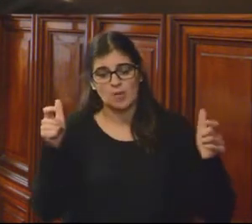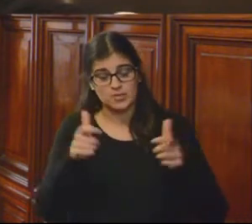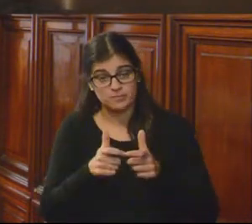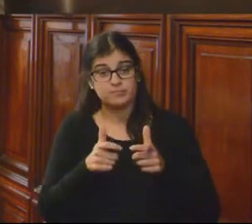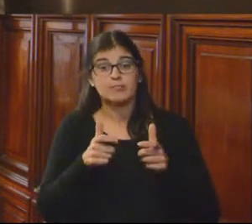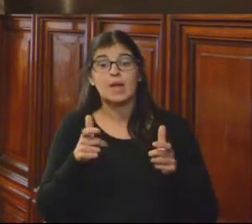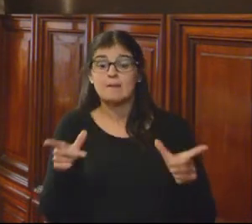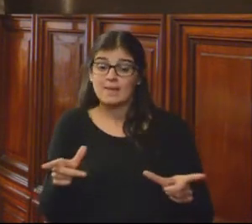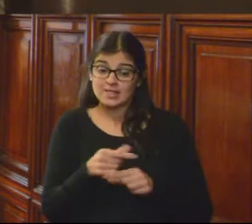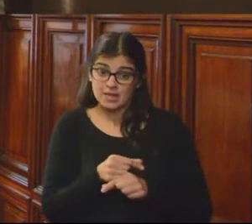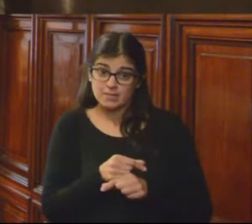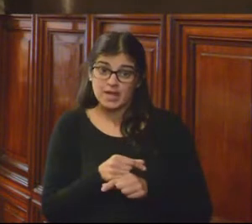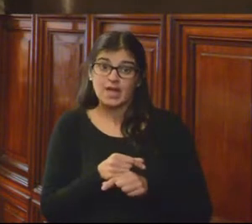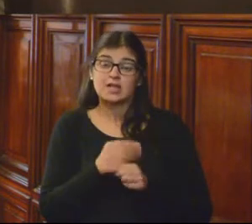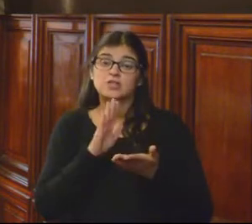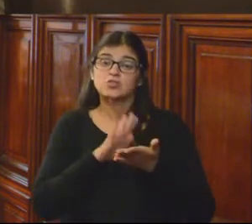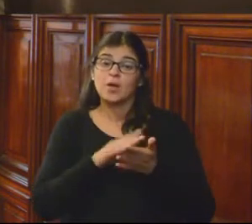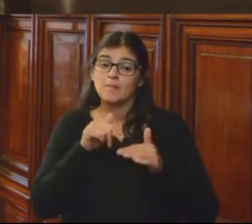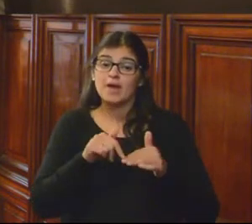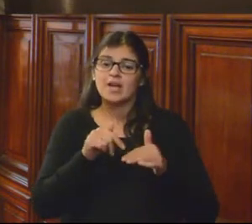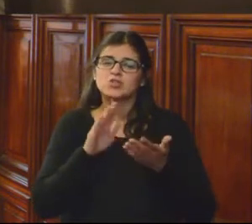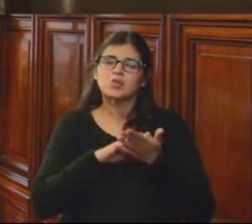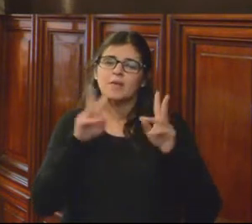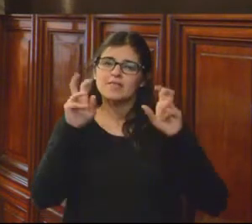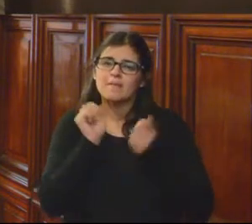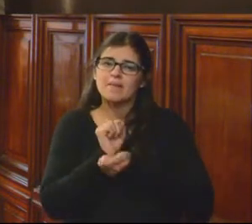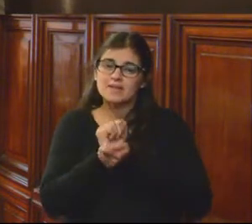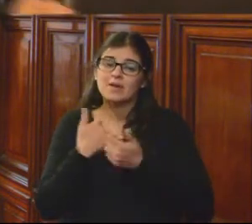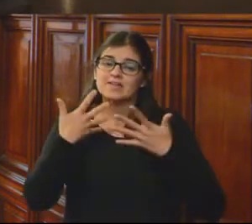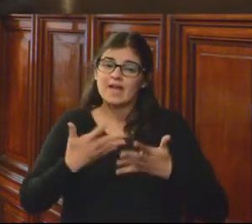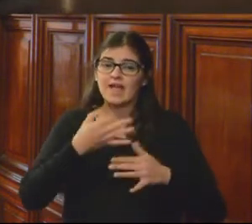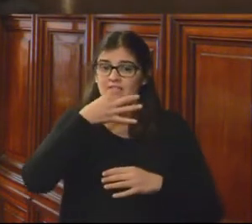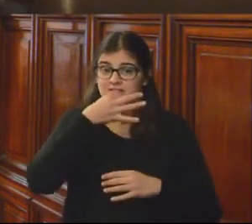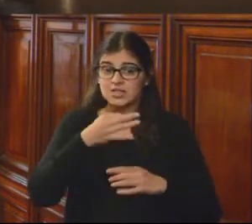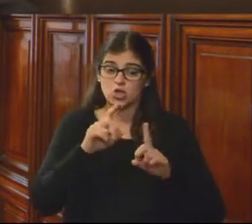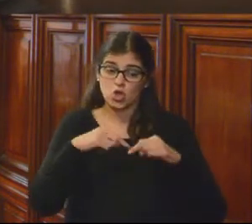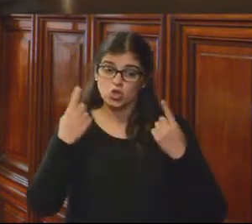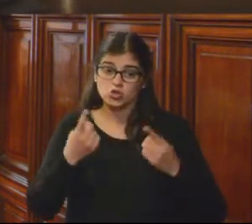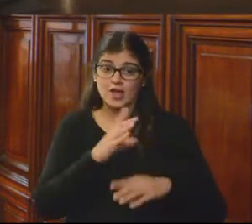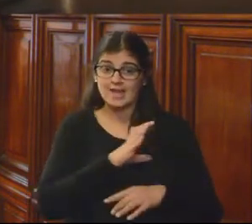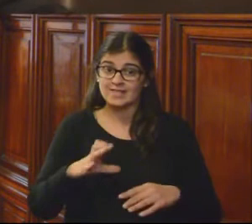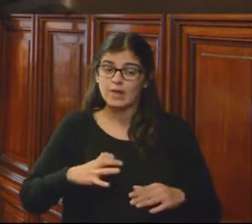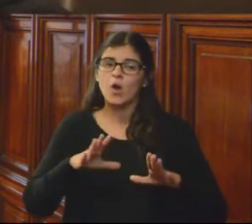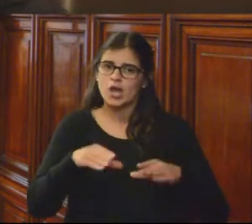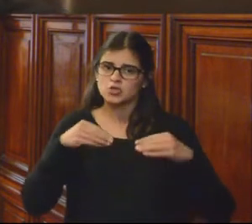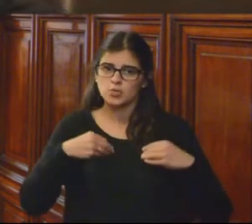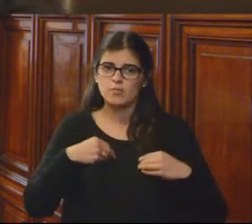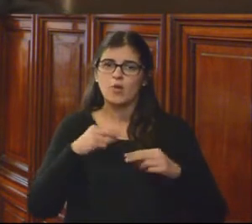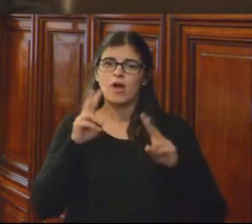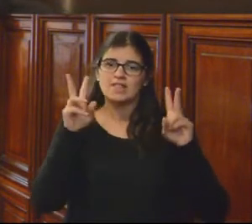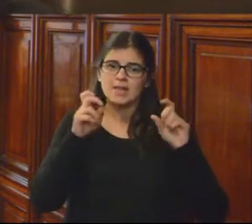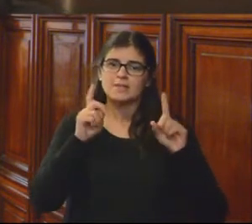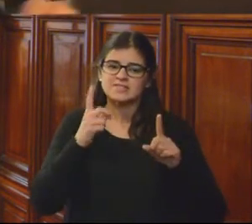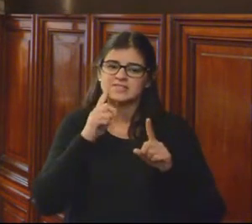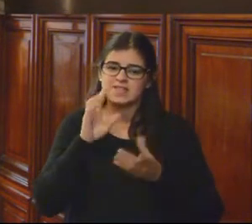Y finalmente, en relación con el tema penitenciario, queremos decir que nosotros del Estado asumimos el tema de los centros de